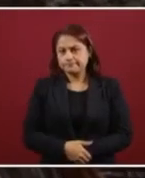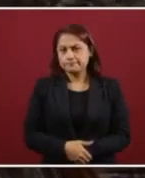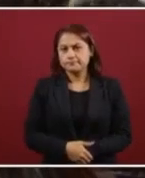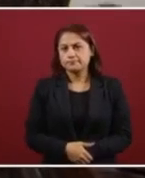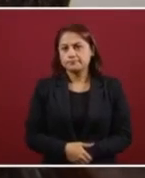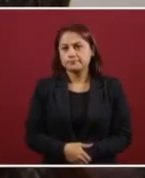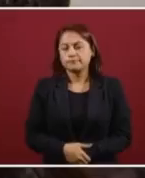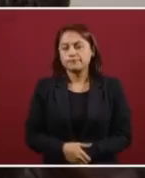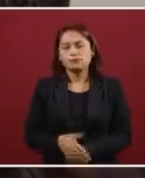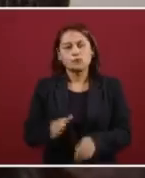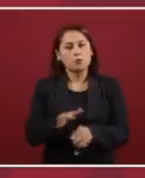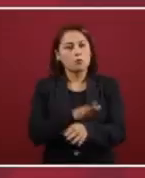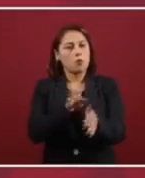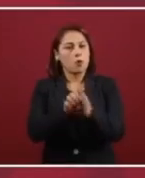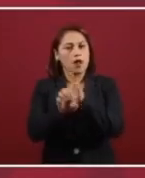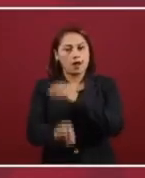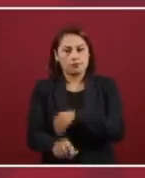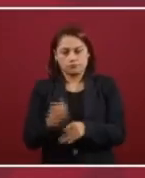Lozoya,